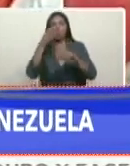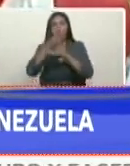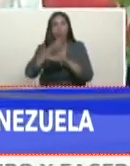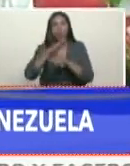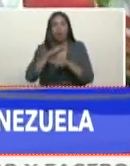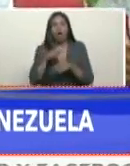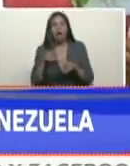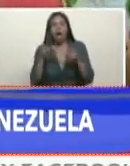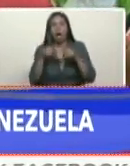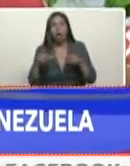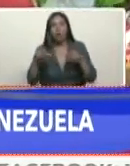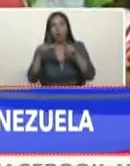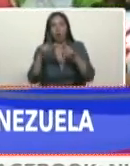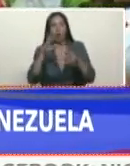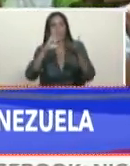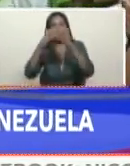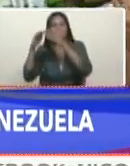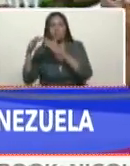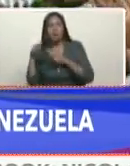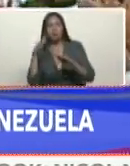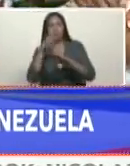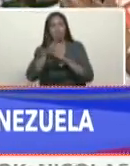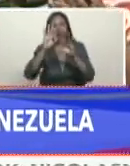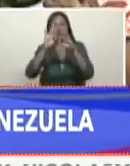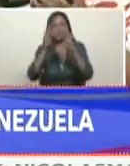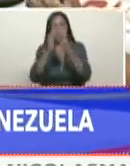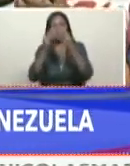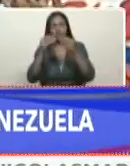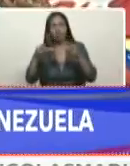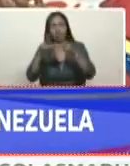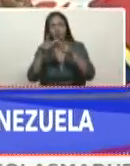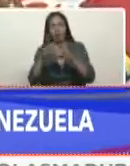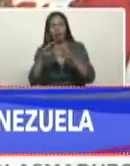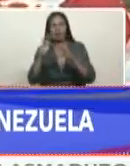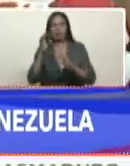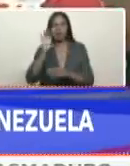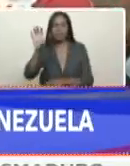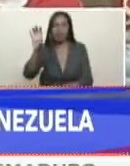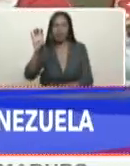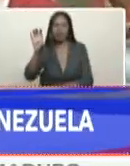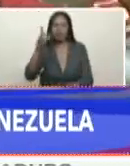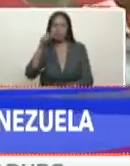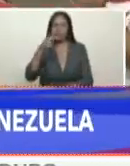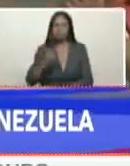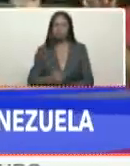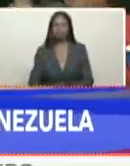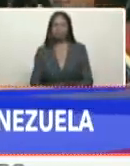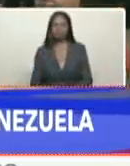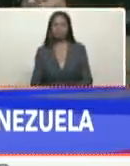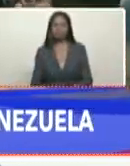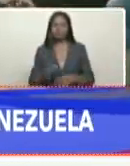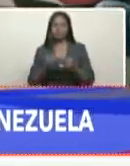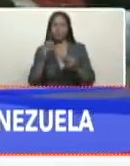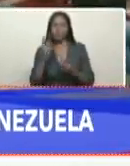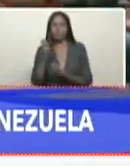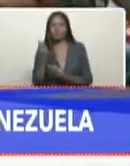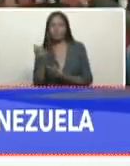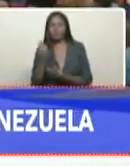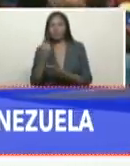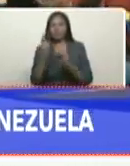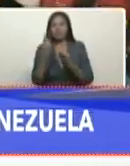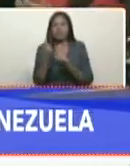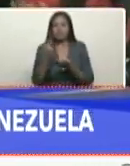al hogar, a la familia, a los hogares de la patria. Ya casi tengo la plata en la